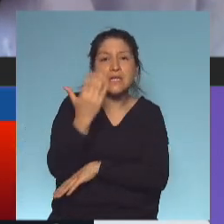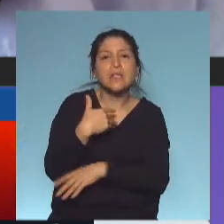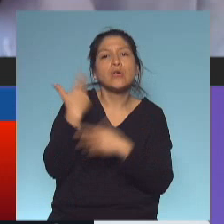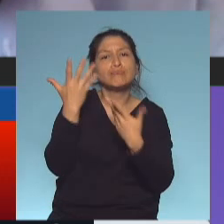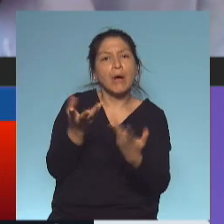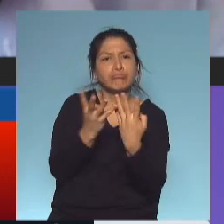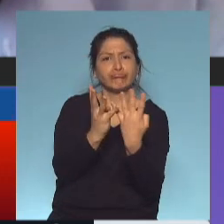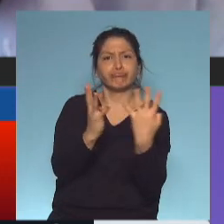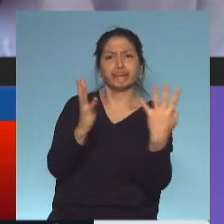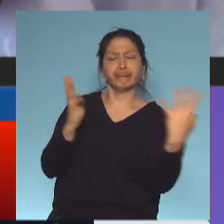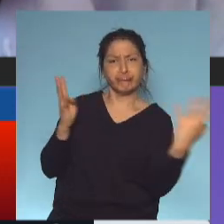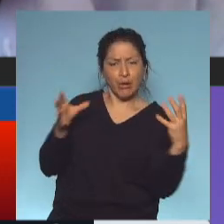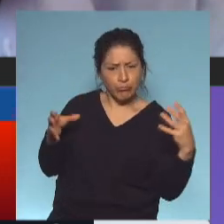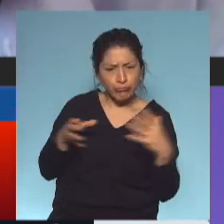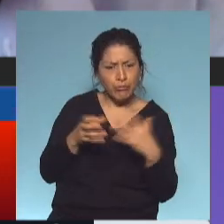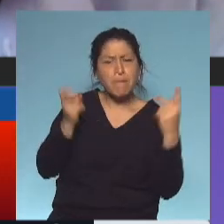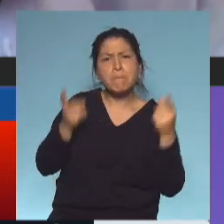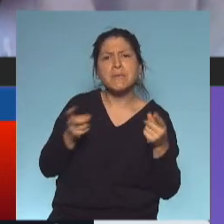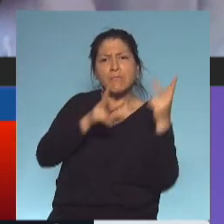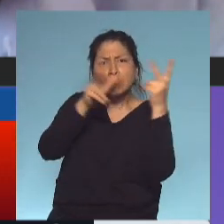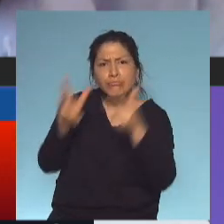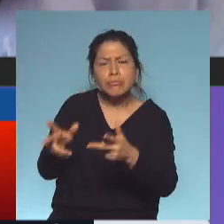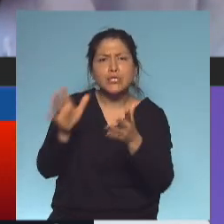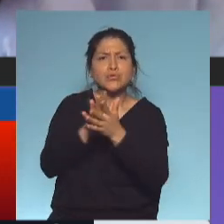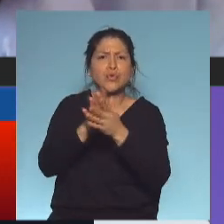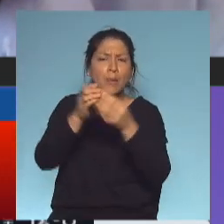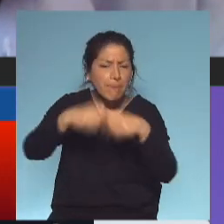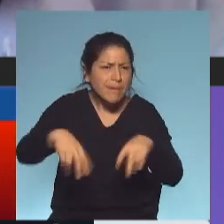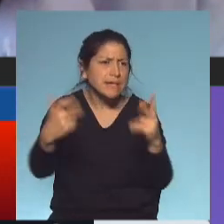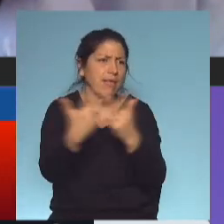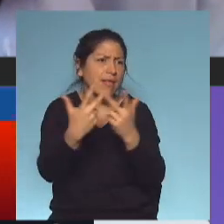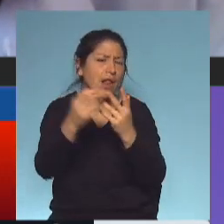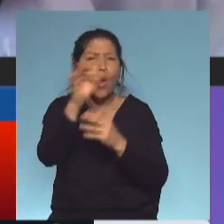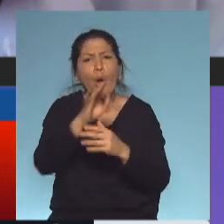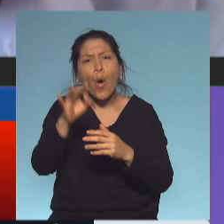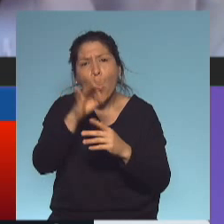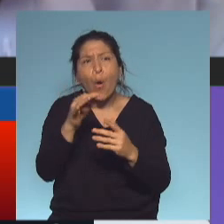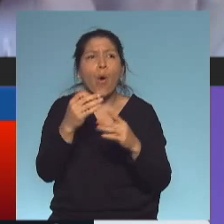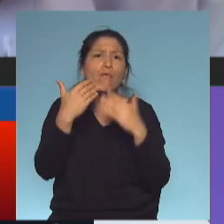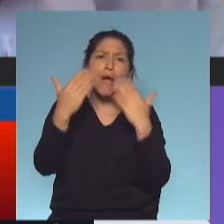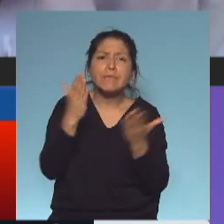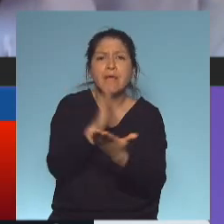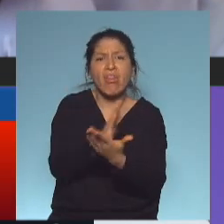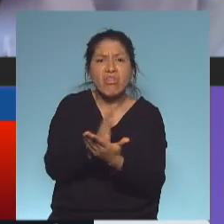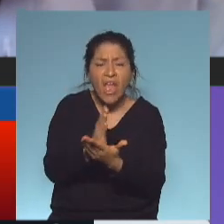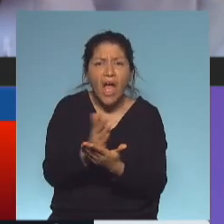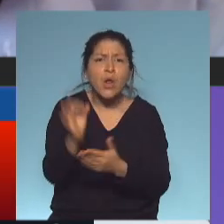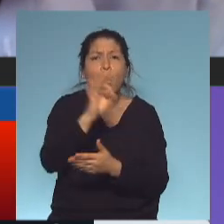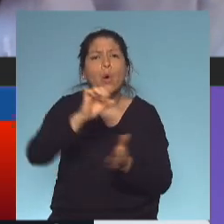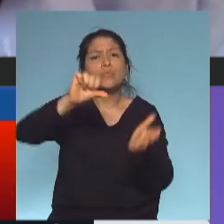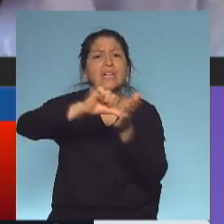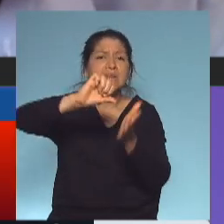hora de dialogar o de tender algún tipo de puente a través de algún mediador? ¿Puede ser un tercer país